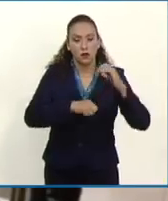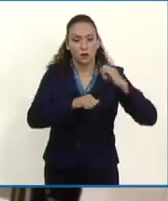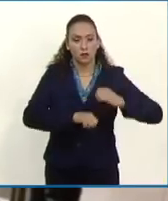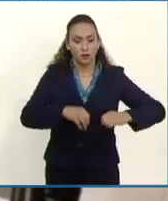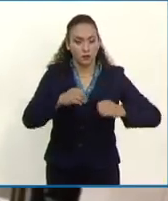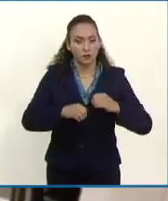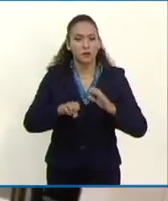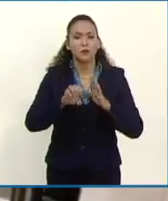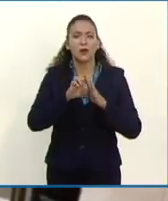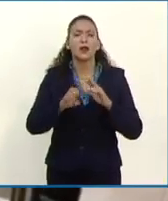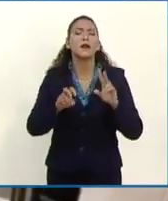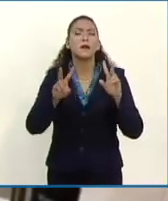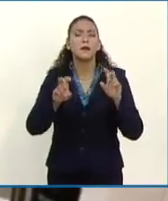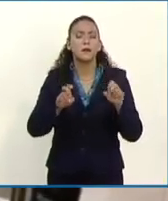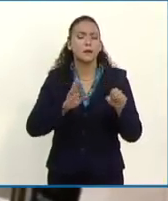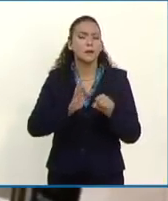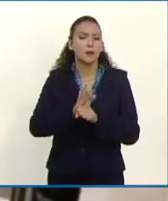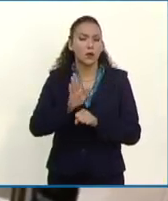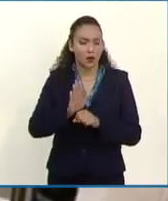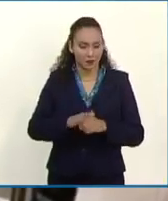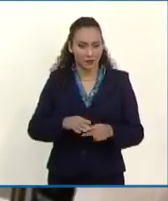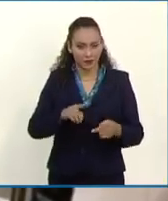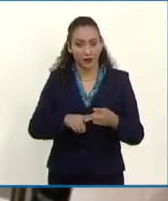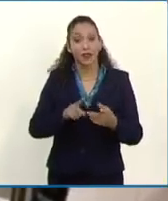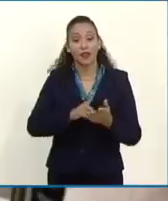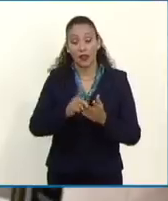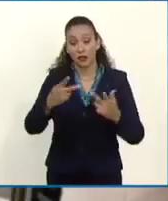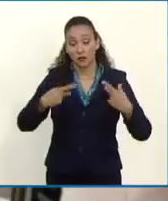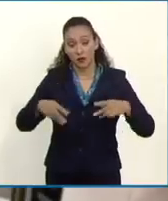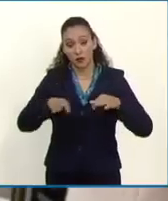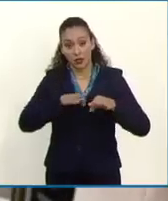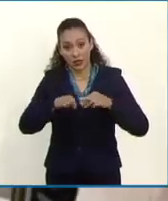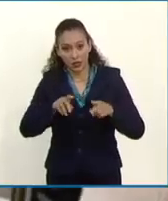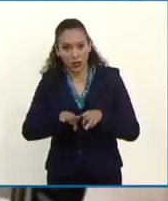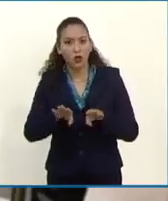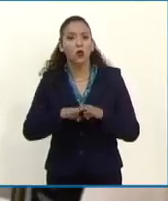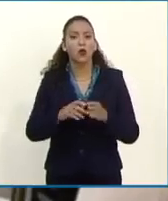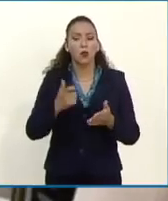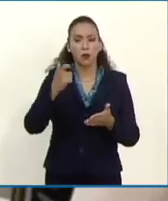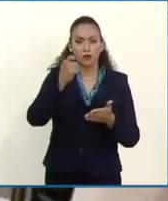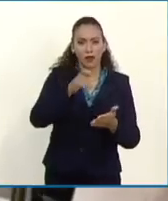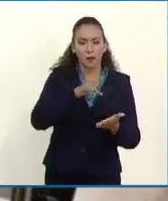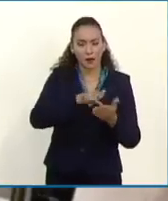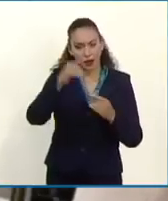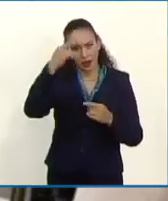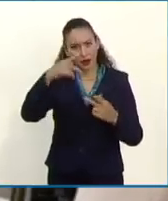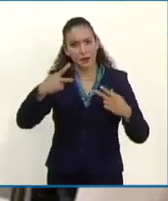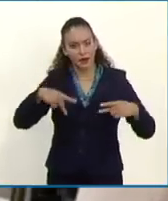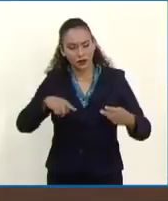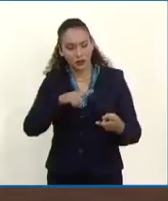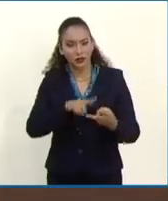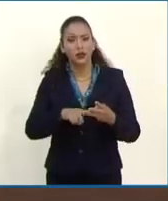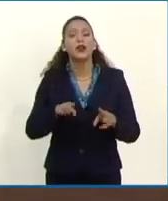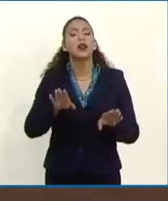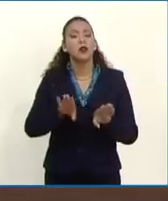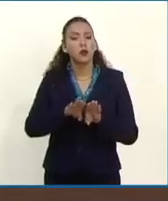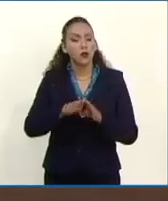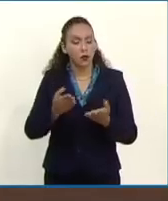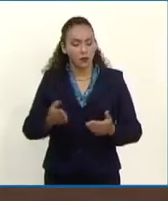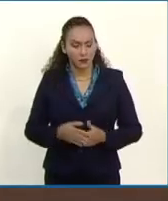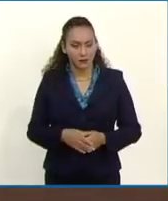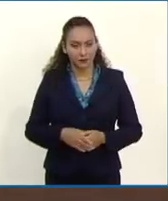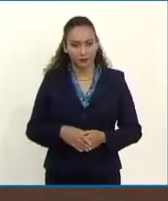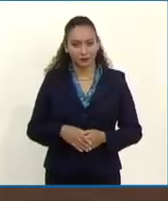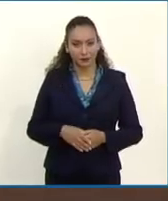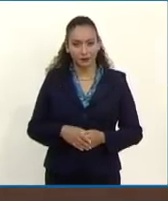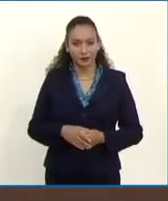de austeridad, fideicomisos y derechos laborales de los trabajadores del Poder Judicial de la Federación. El magistrado